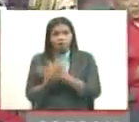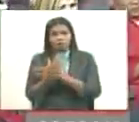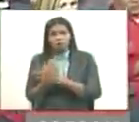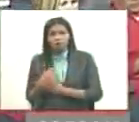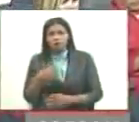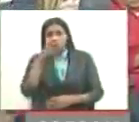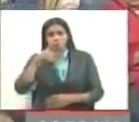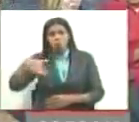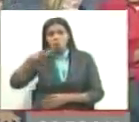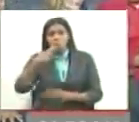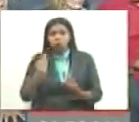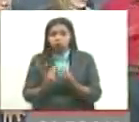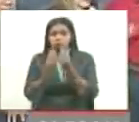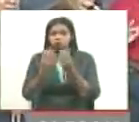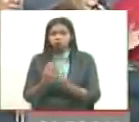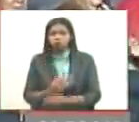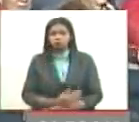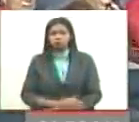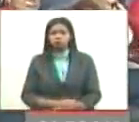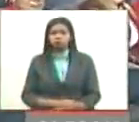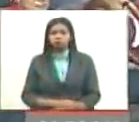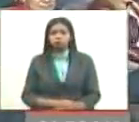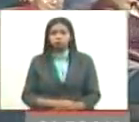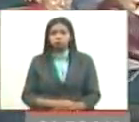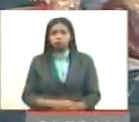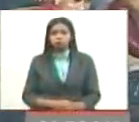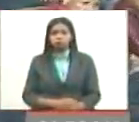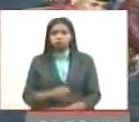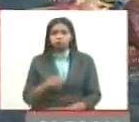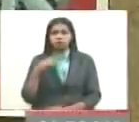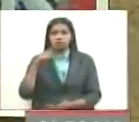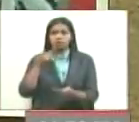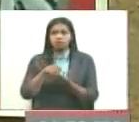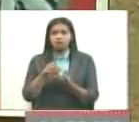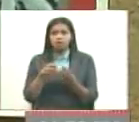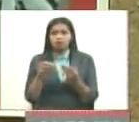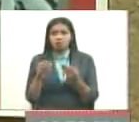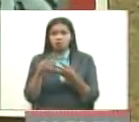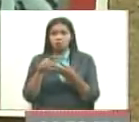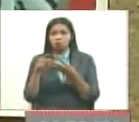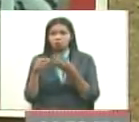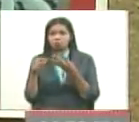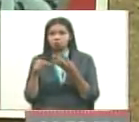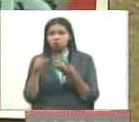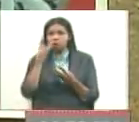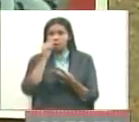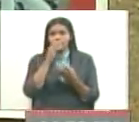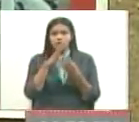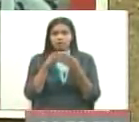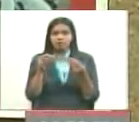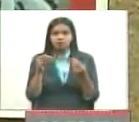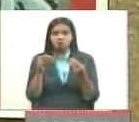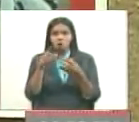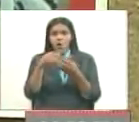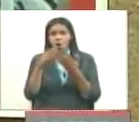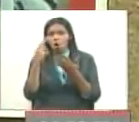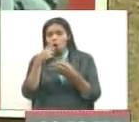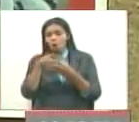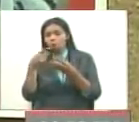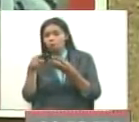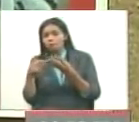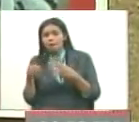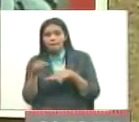pueblo. Aquí están, ¿ves? Aquí está Erika, aquí está Edwin, Blanca, Aristóbulo, Julio